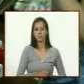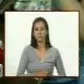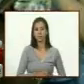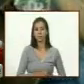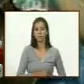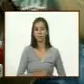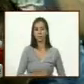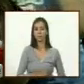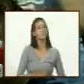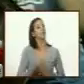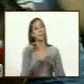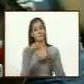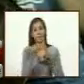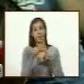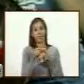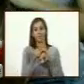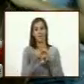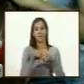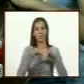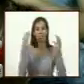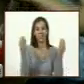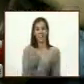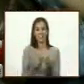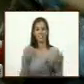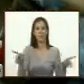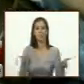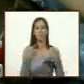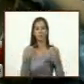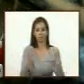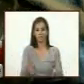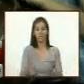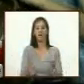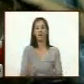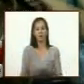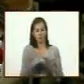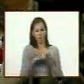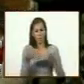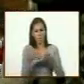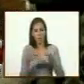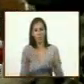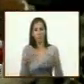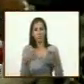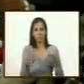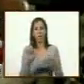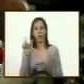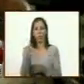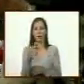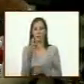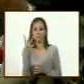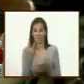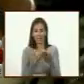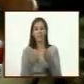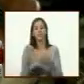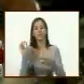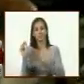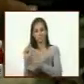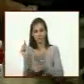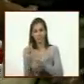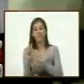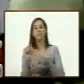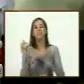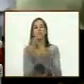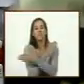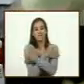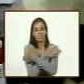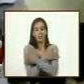cumpleaños. Con estas palabras y una clásica pieza musical, integrantes de la Orquesta Sinfónica Juvenil de Guayana enviaron felicitaciones al jefe de Estado